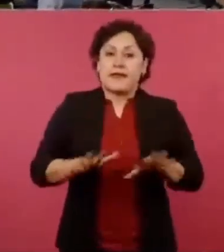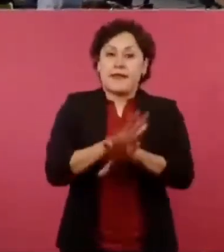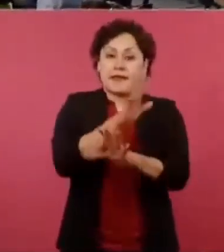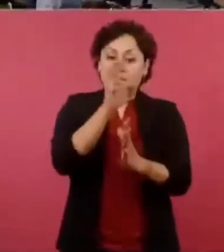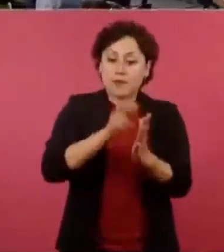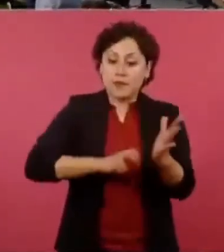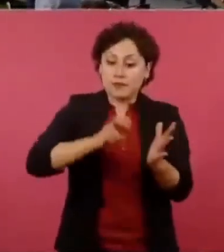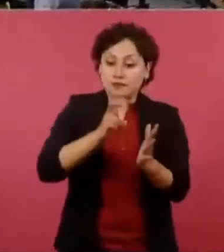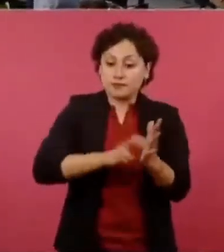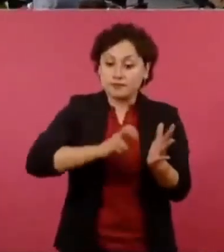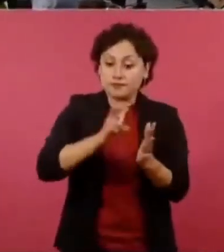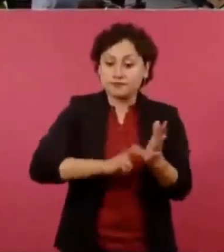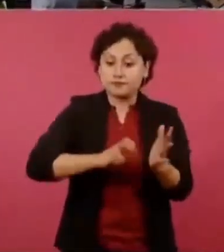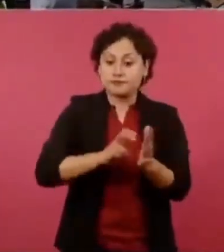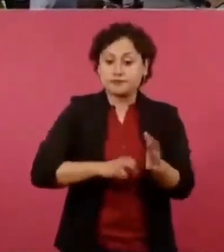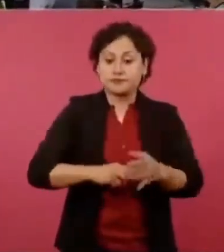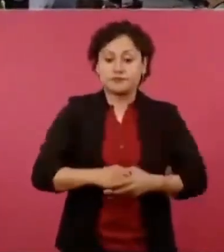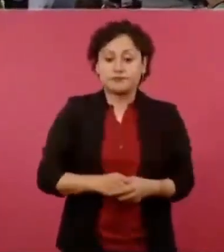económico